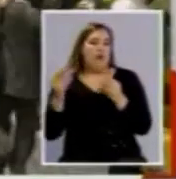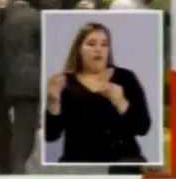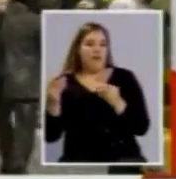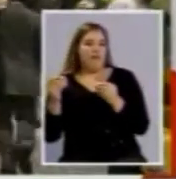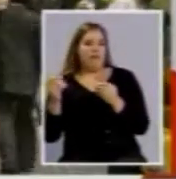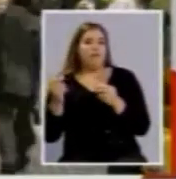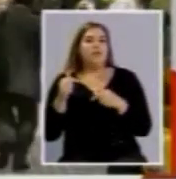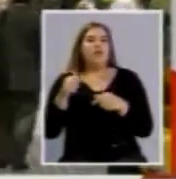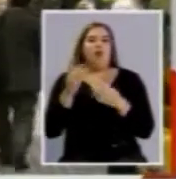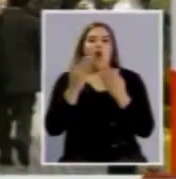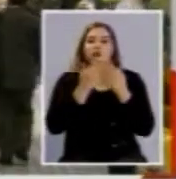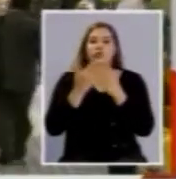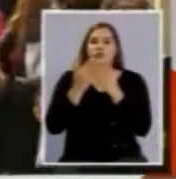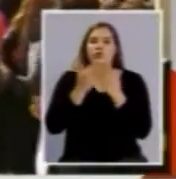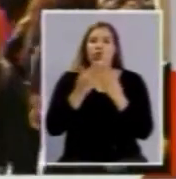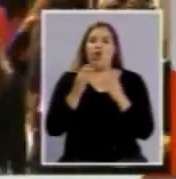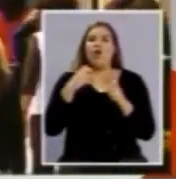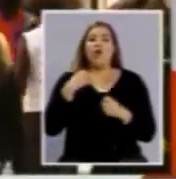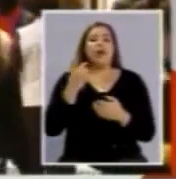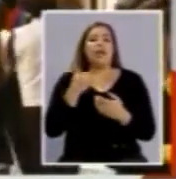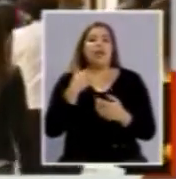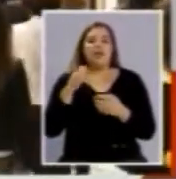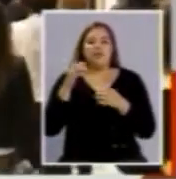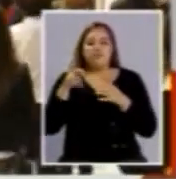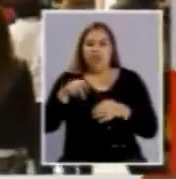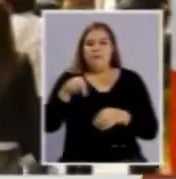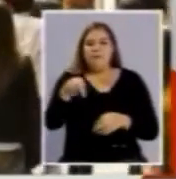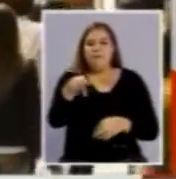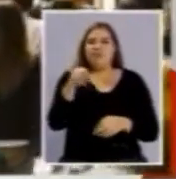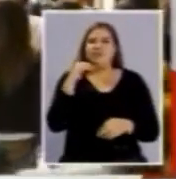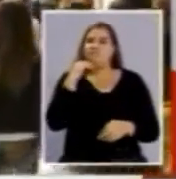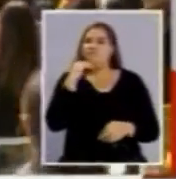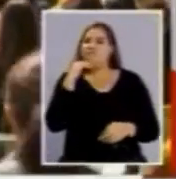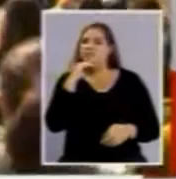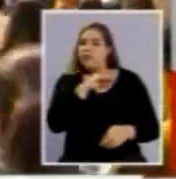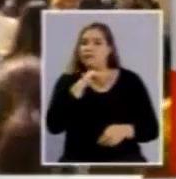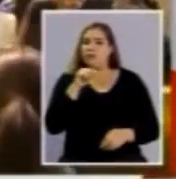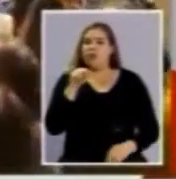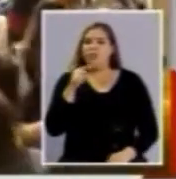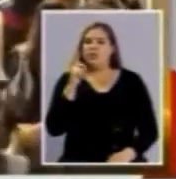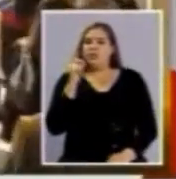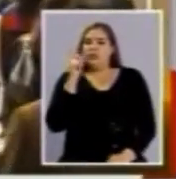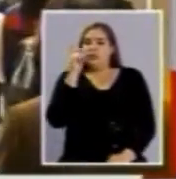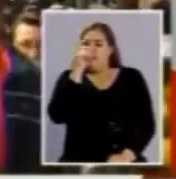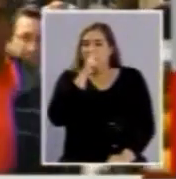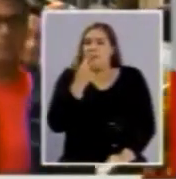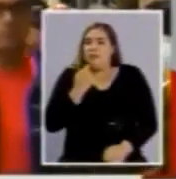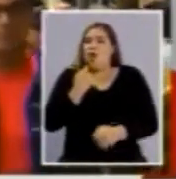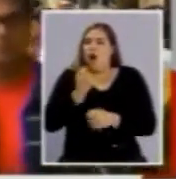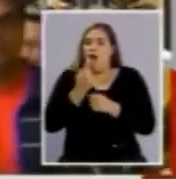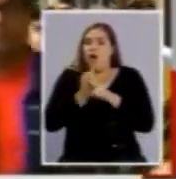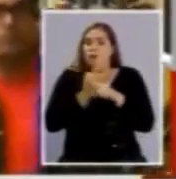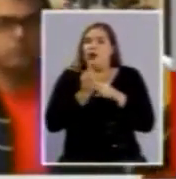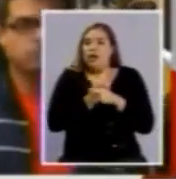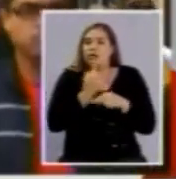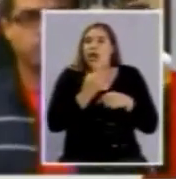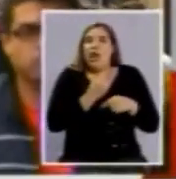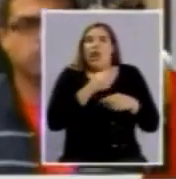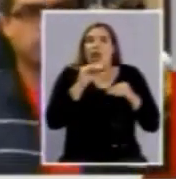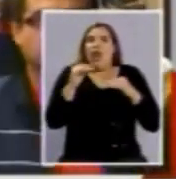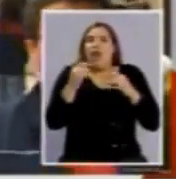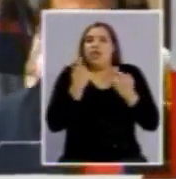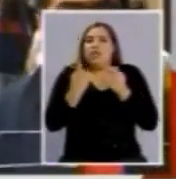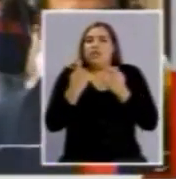estudio fundamentalmente se basaba en una caminata con una intención de intensidad en la cual me cuesta conversar. O sea, ya no es